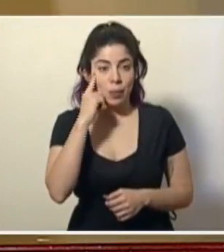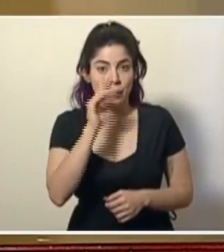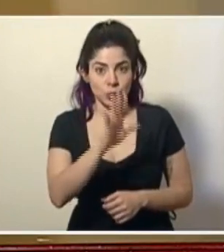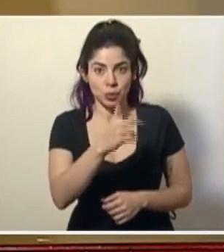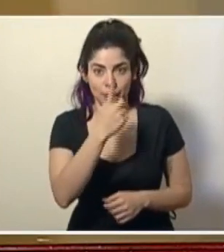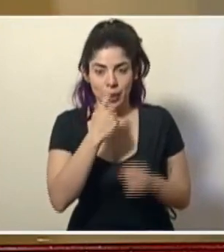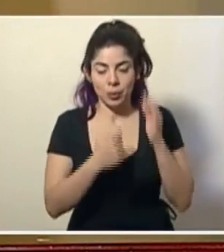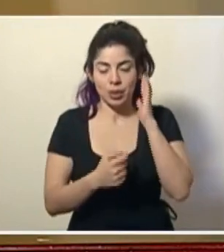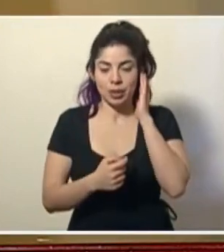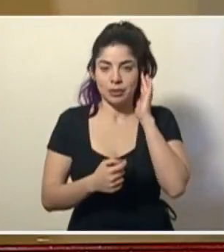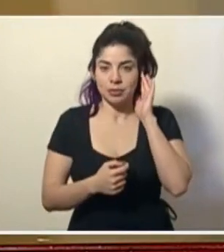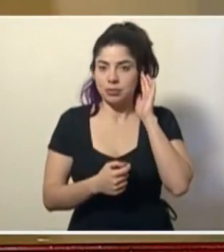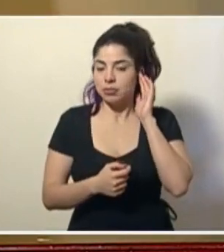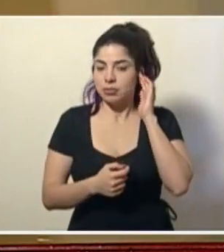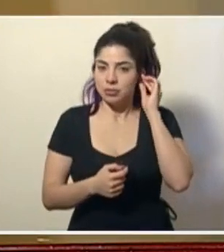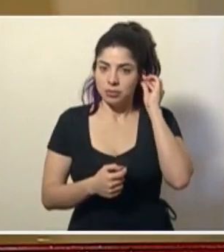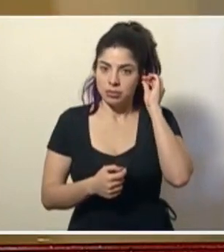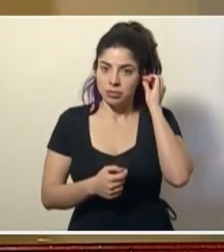su pregunta.